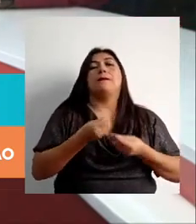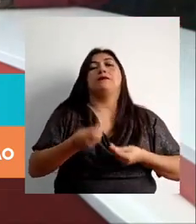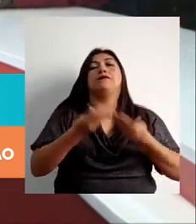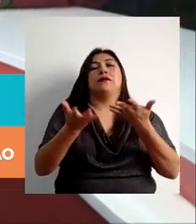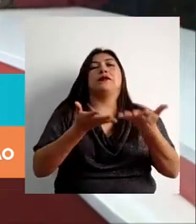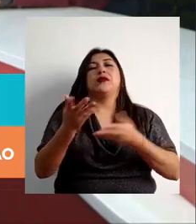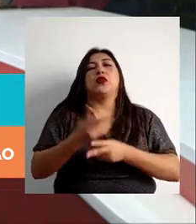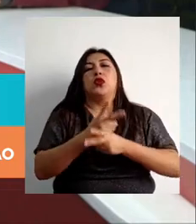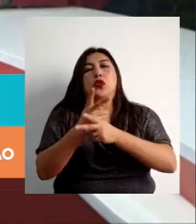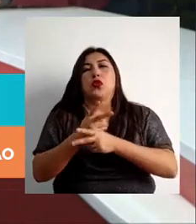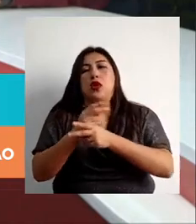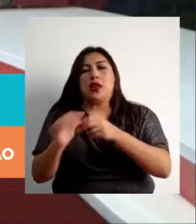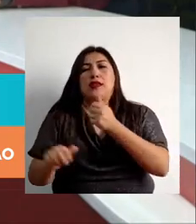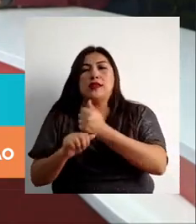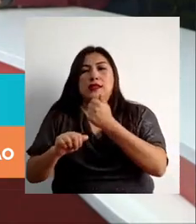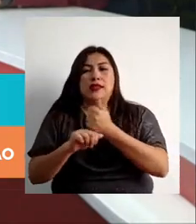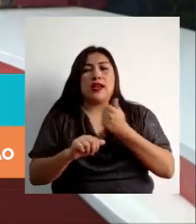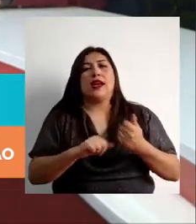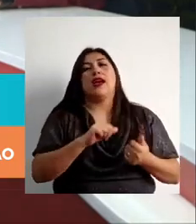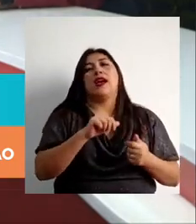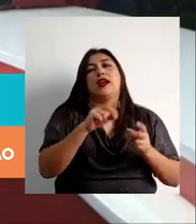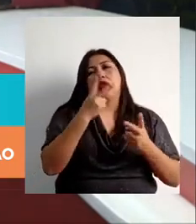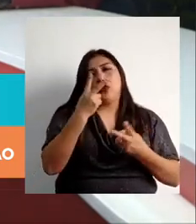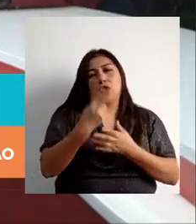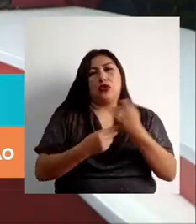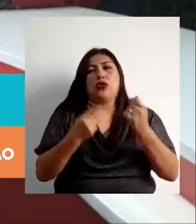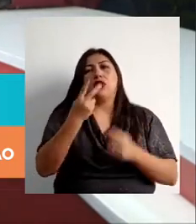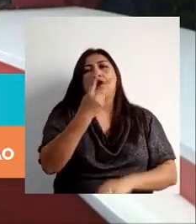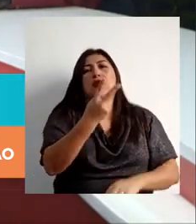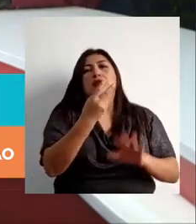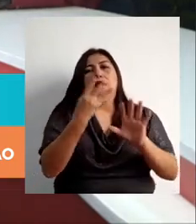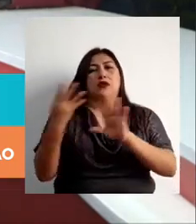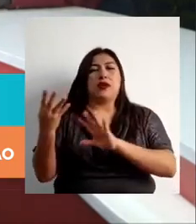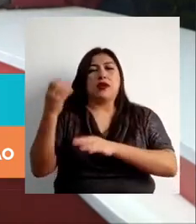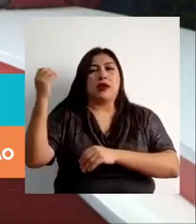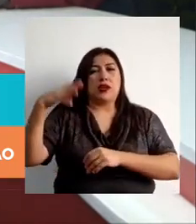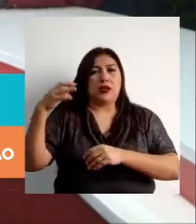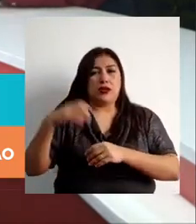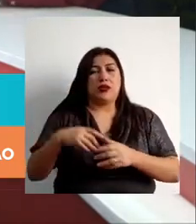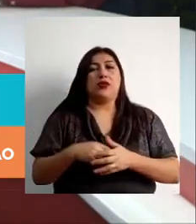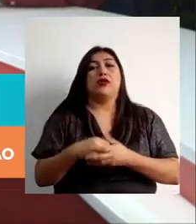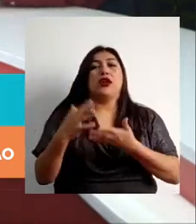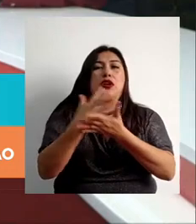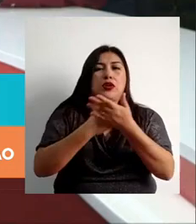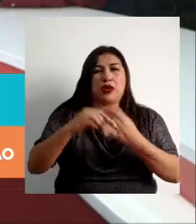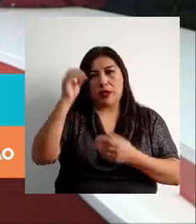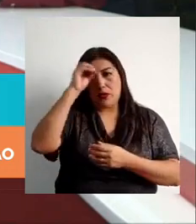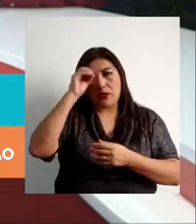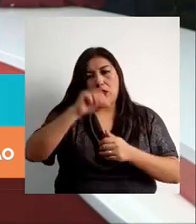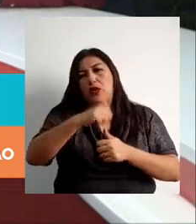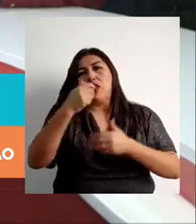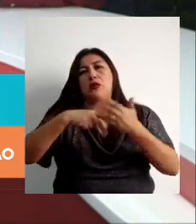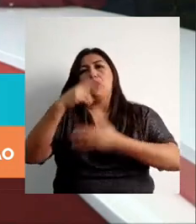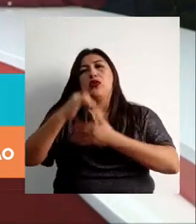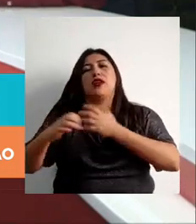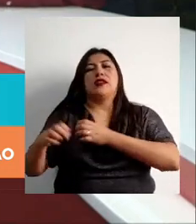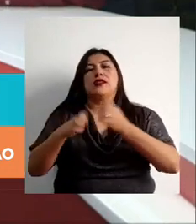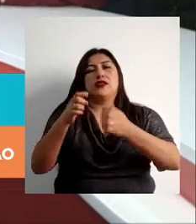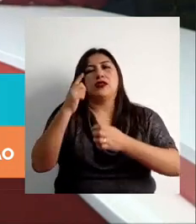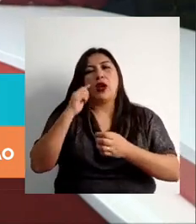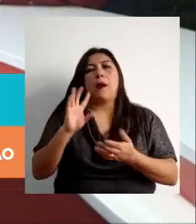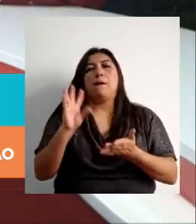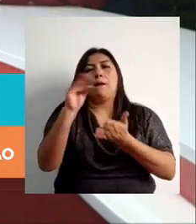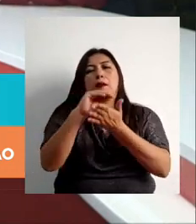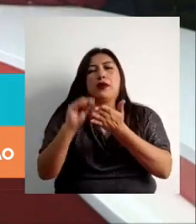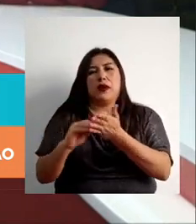servicios de asistencia personal, que va hasta el 29 de agosto, y el otro es el proceso de consulta del proyecto de estrategia para la